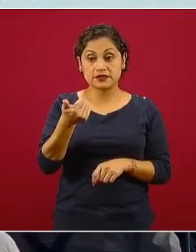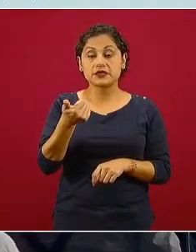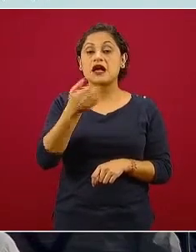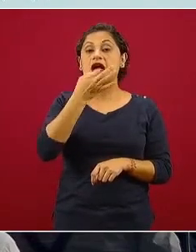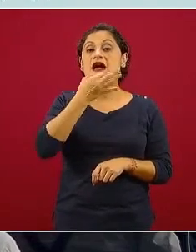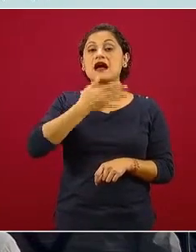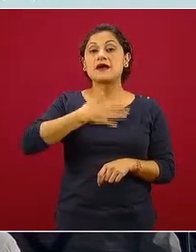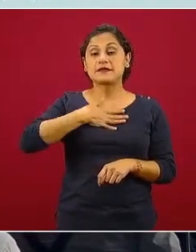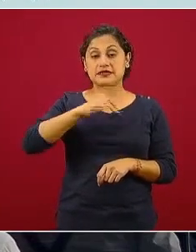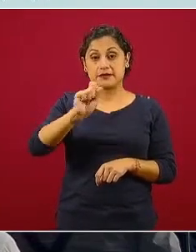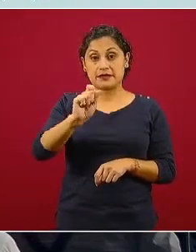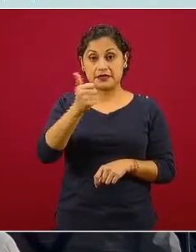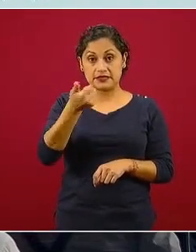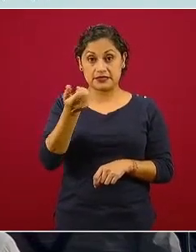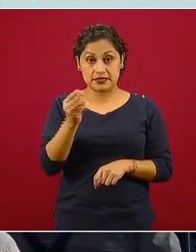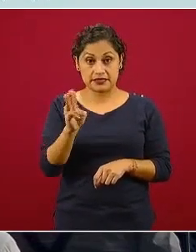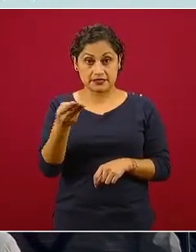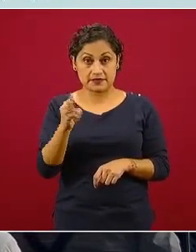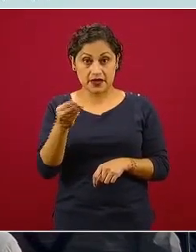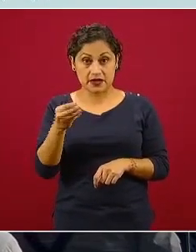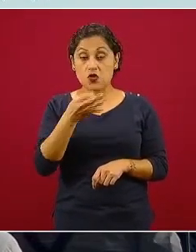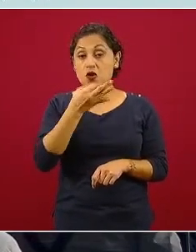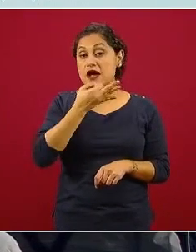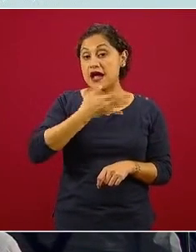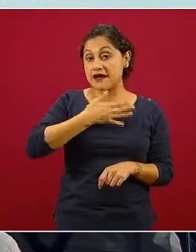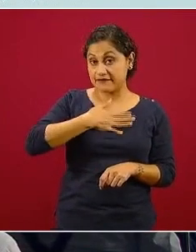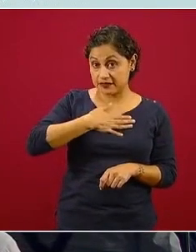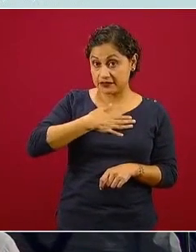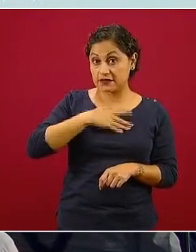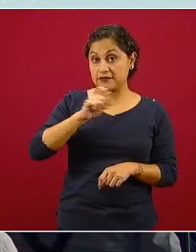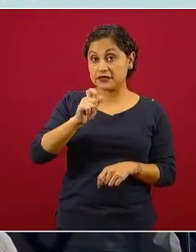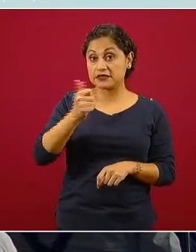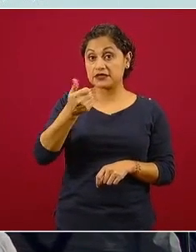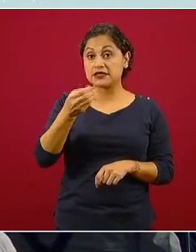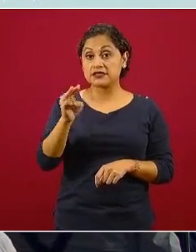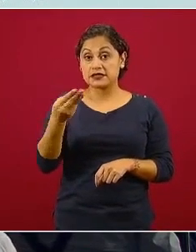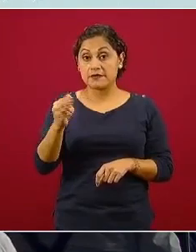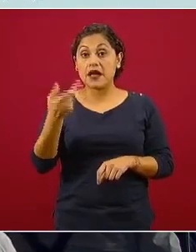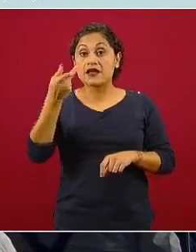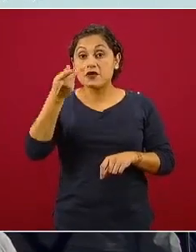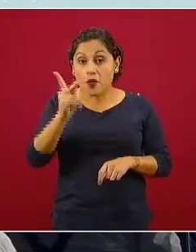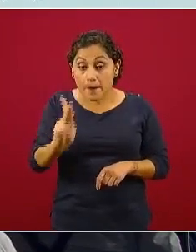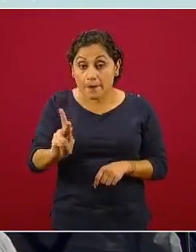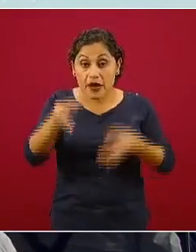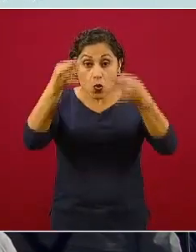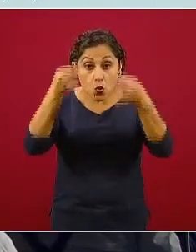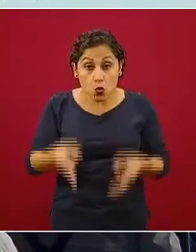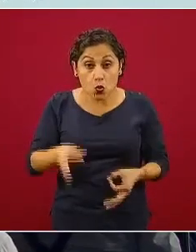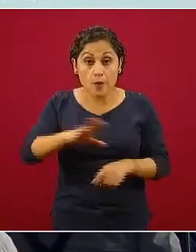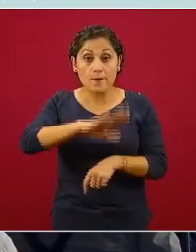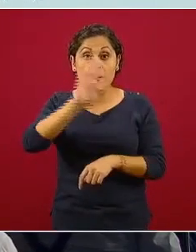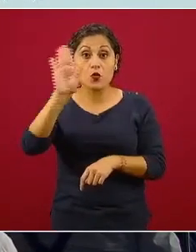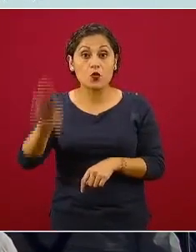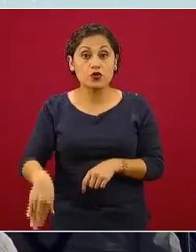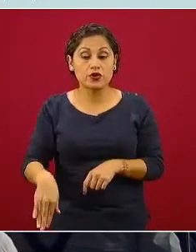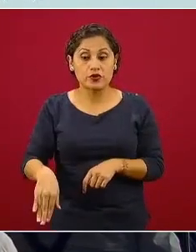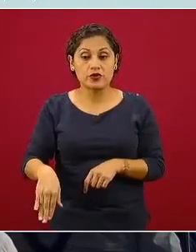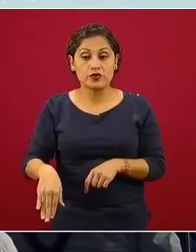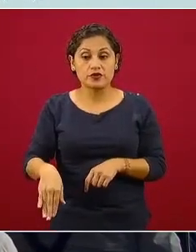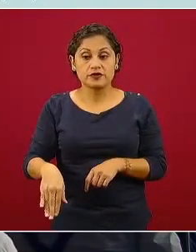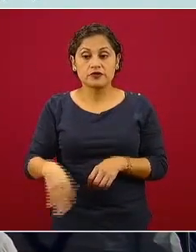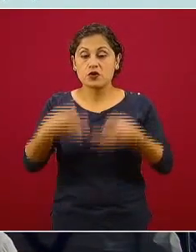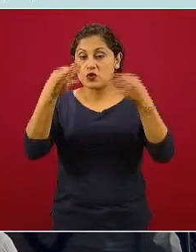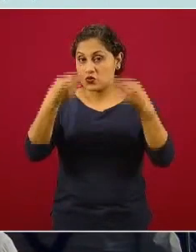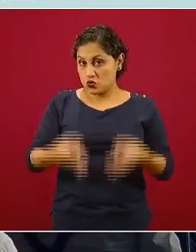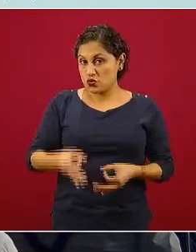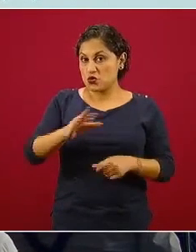notificadas el 26 de mayo, las mismas. Pero aquí está el conocimiento que teníamos de estas mismas muertes, que acabo